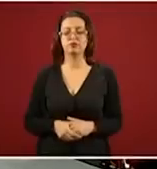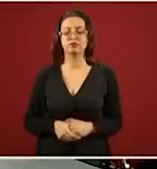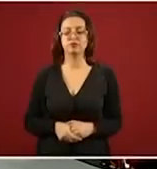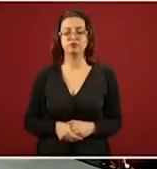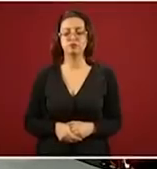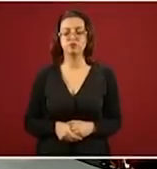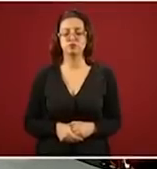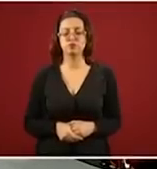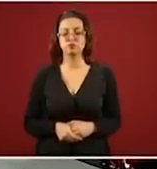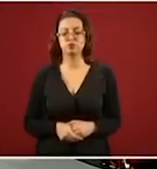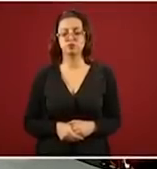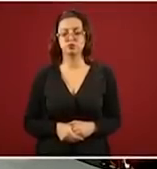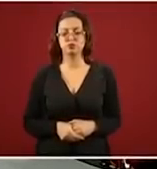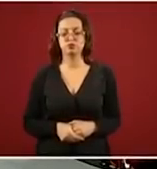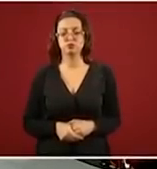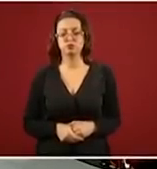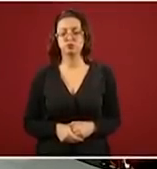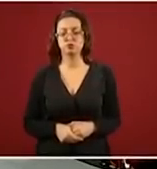no señor